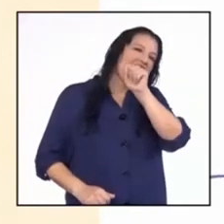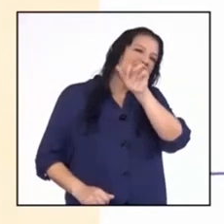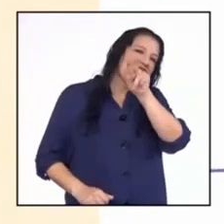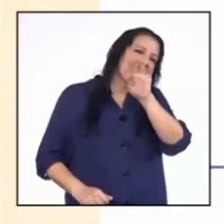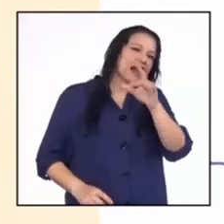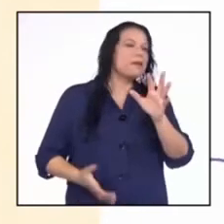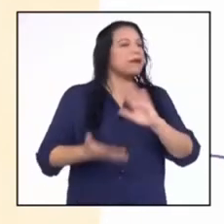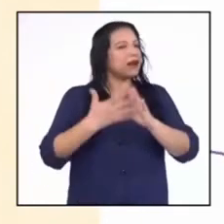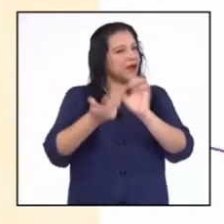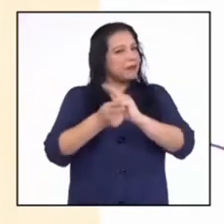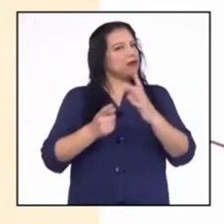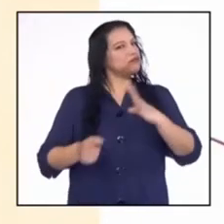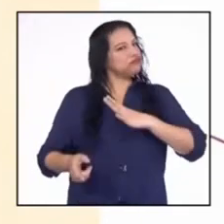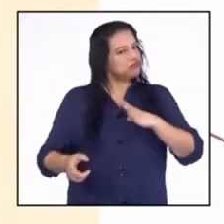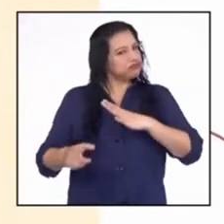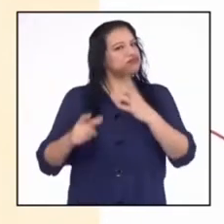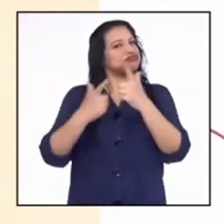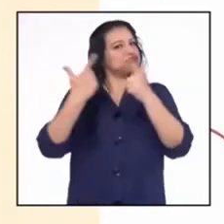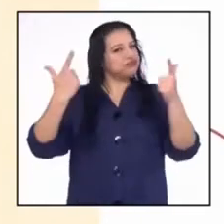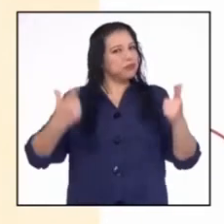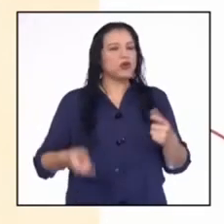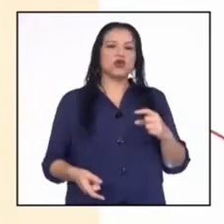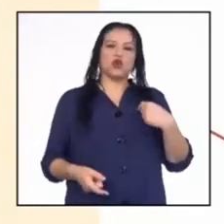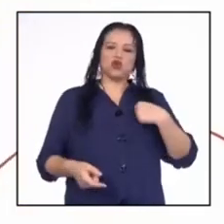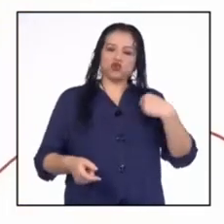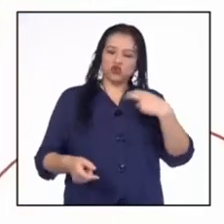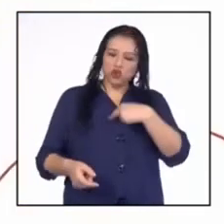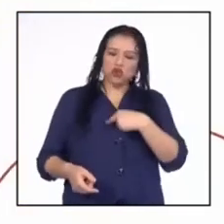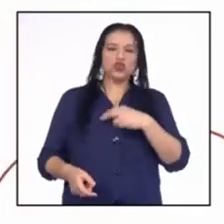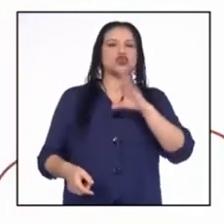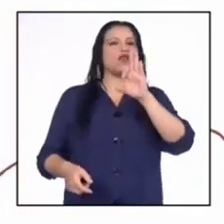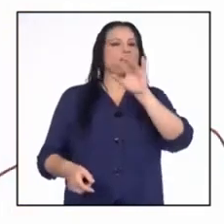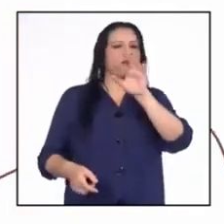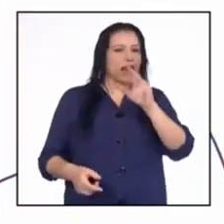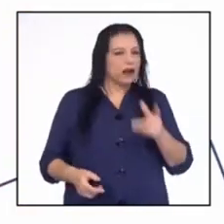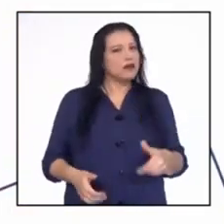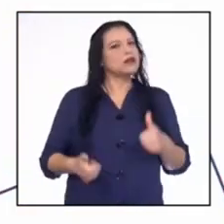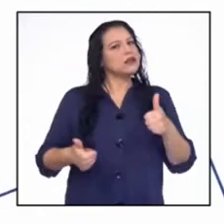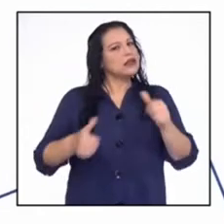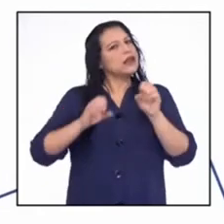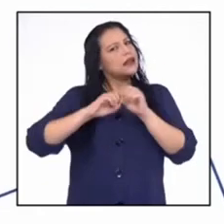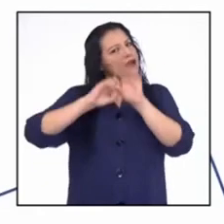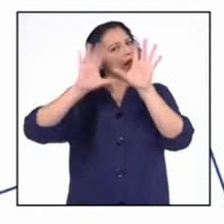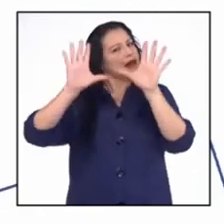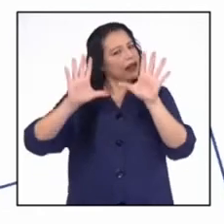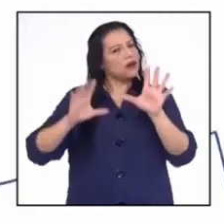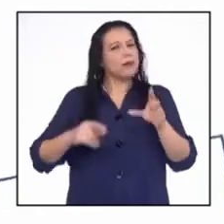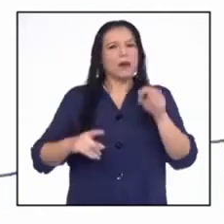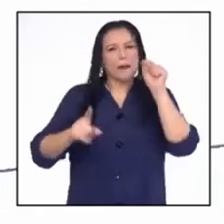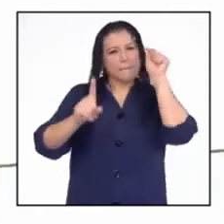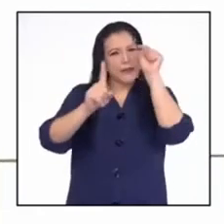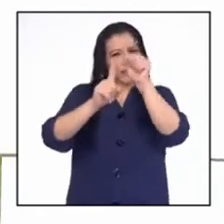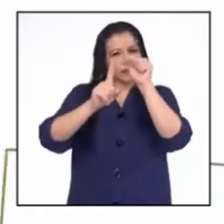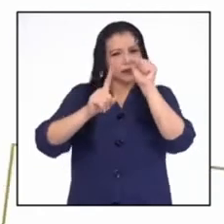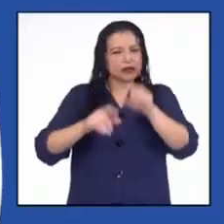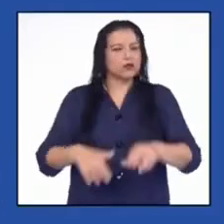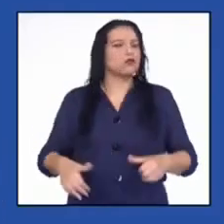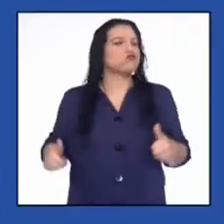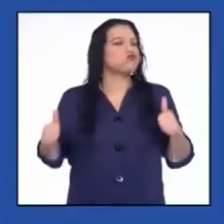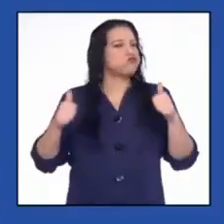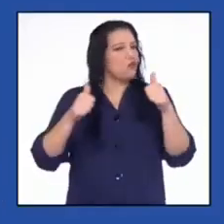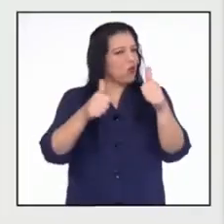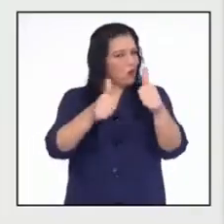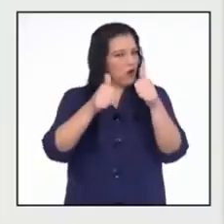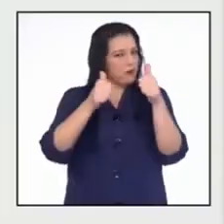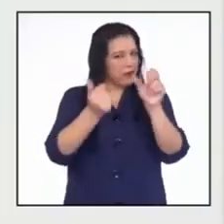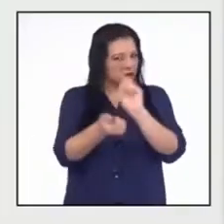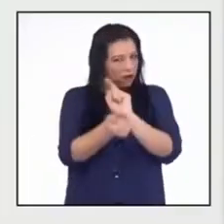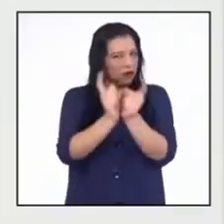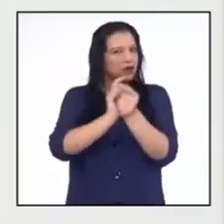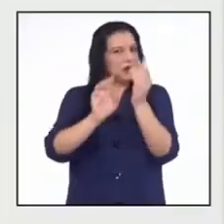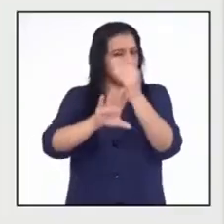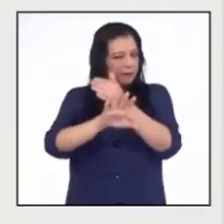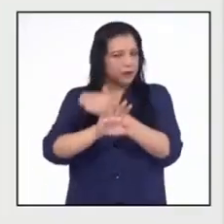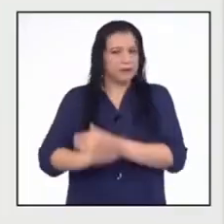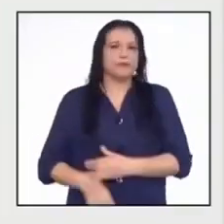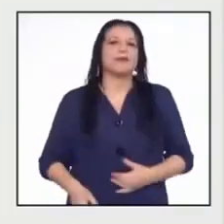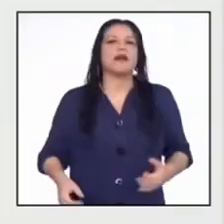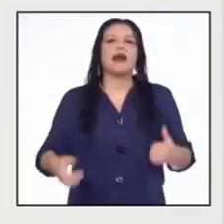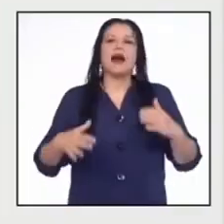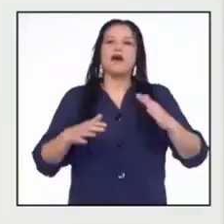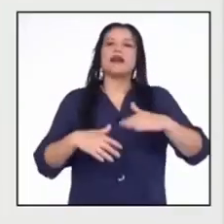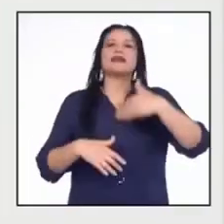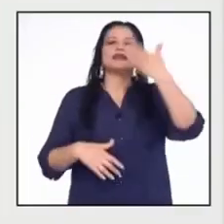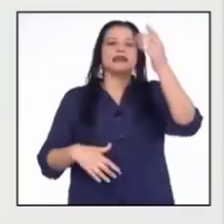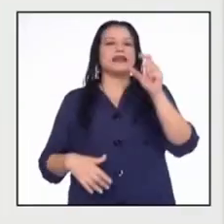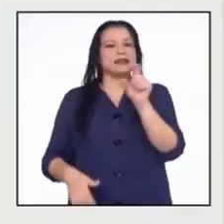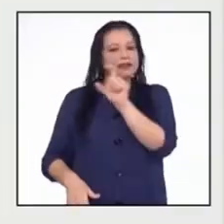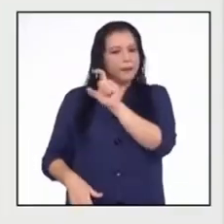manteniendo la idea igual y la informalidad, pero siendo más preciso. Bien también. Vamos por tus